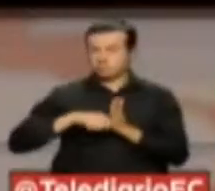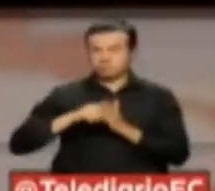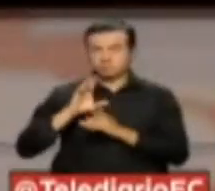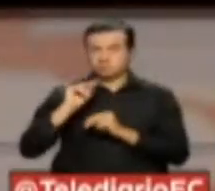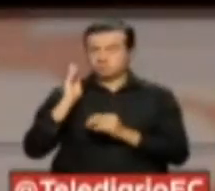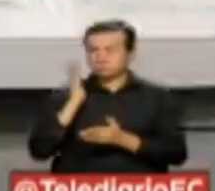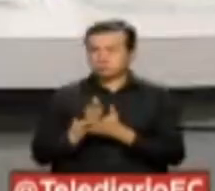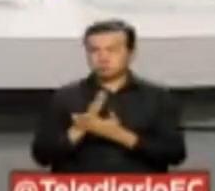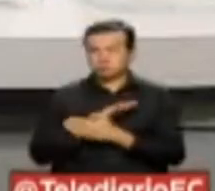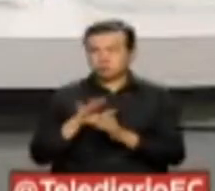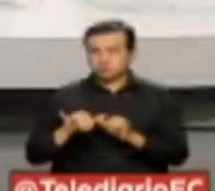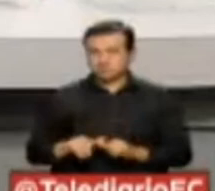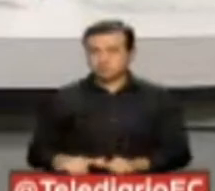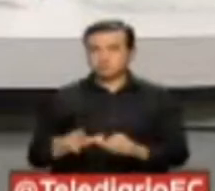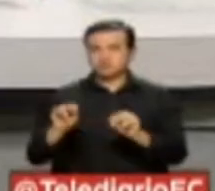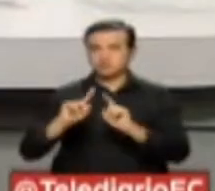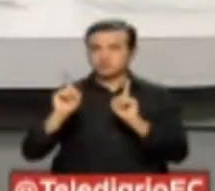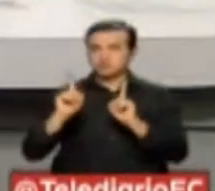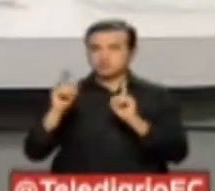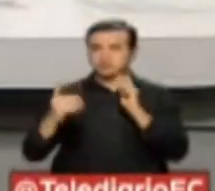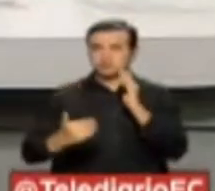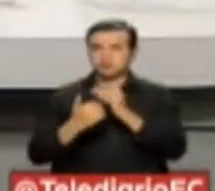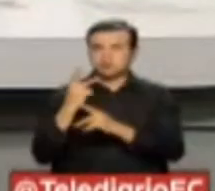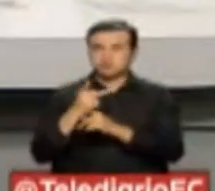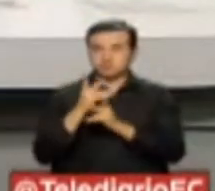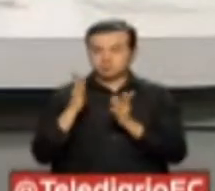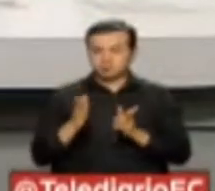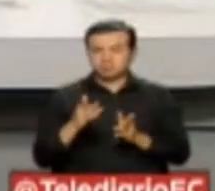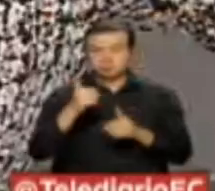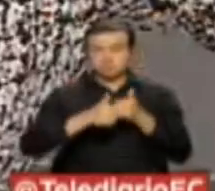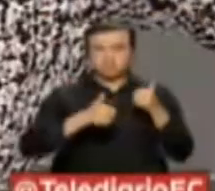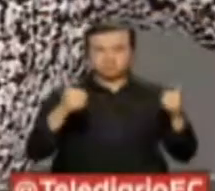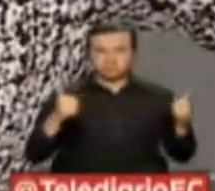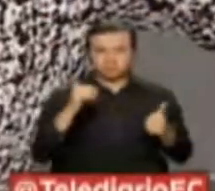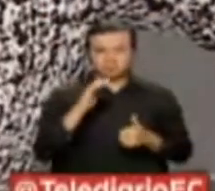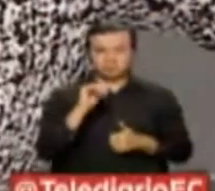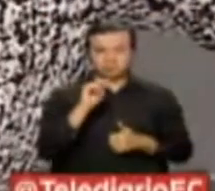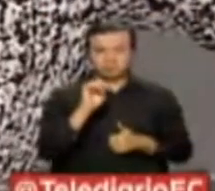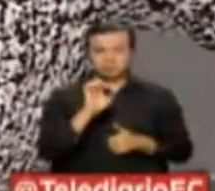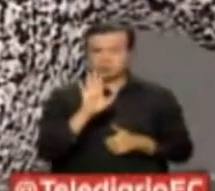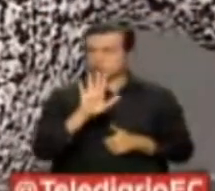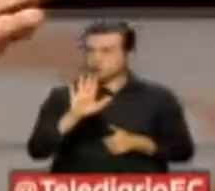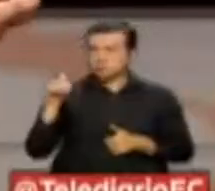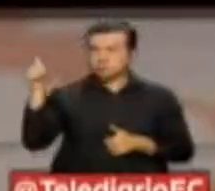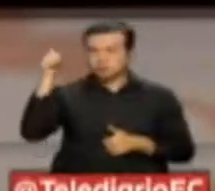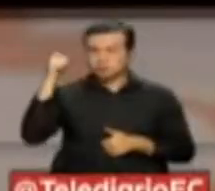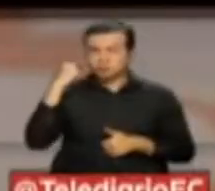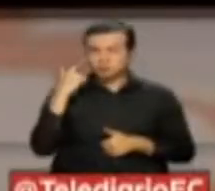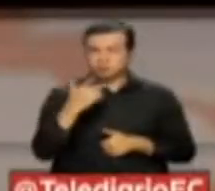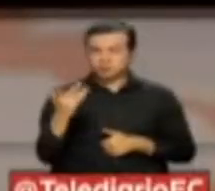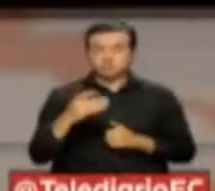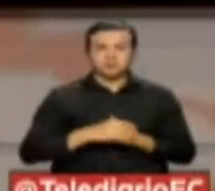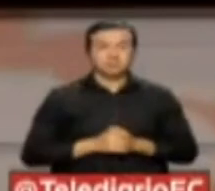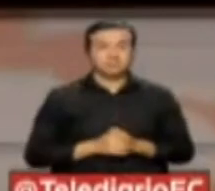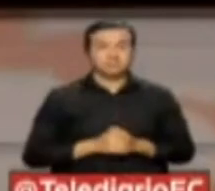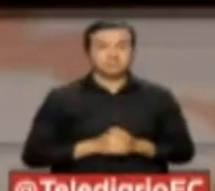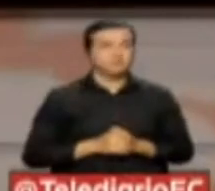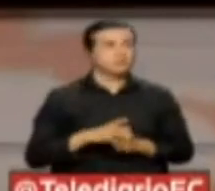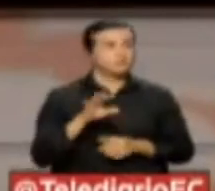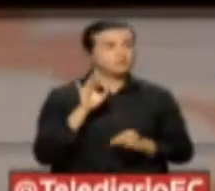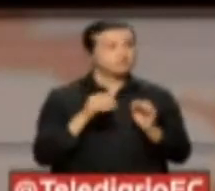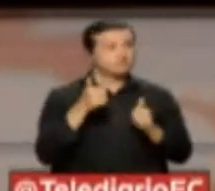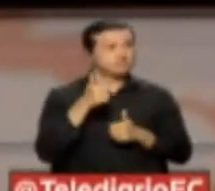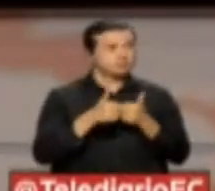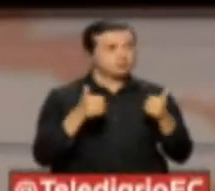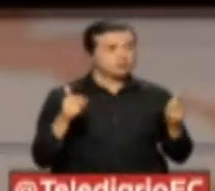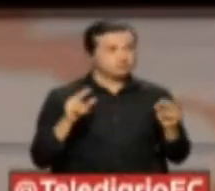ese reglamento ustedes no pero los nuevos las nuevas autoridades designadas así es bueno no están designada nuestra